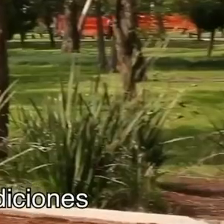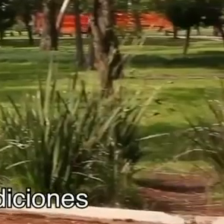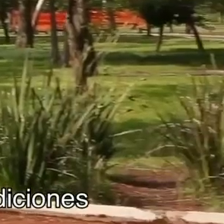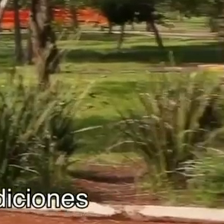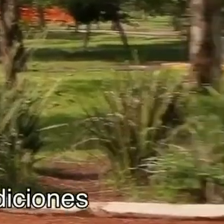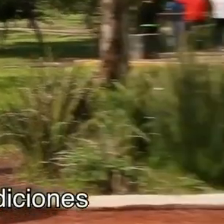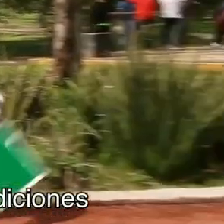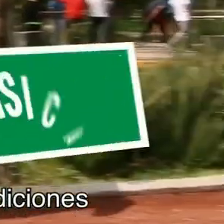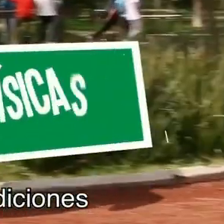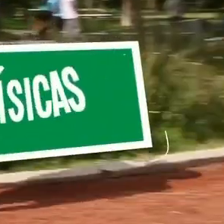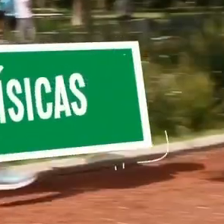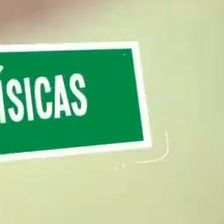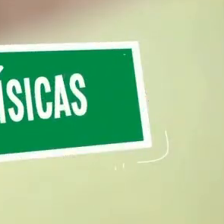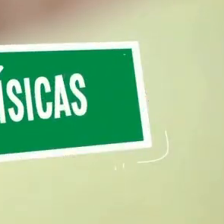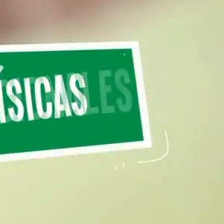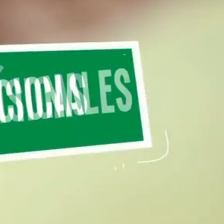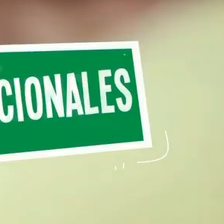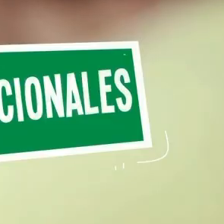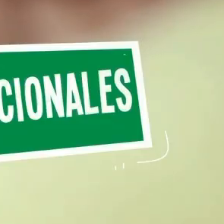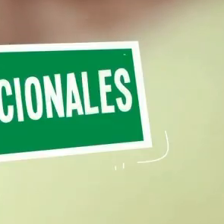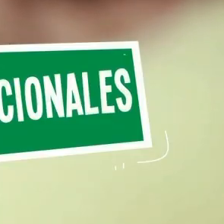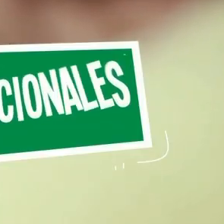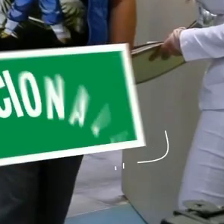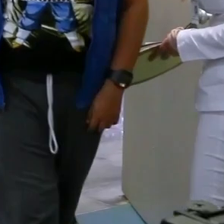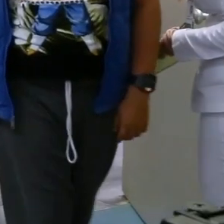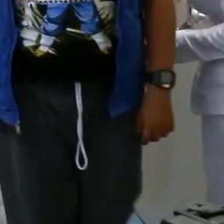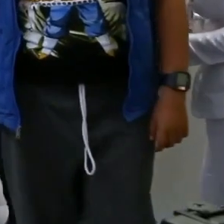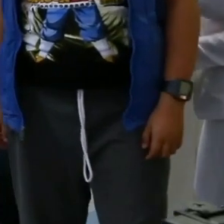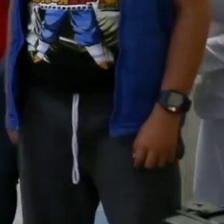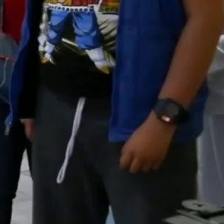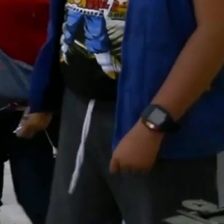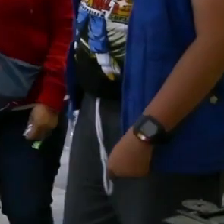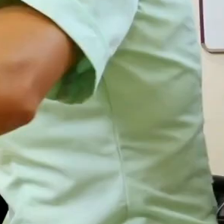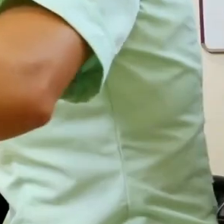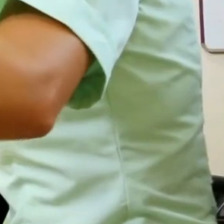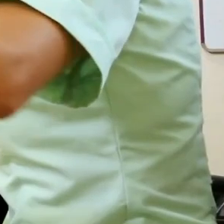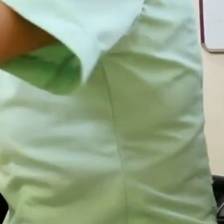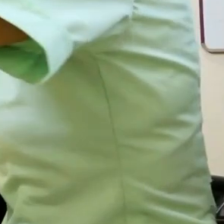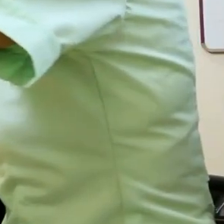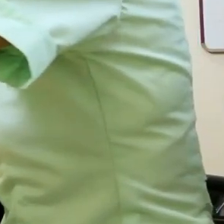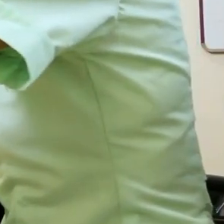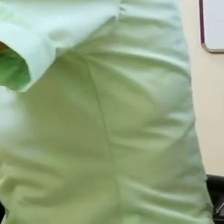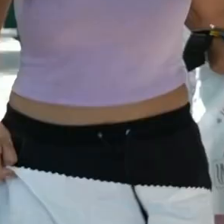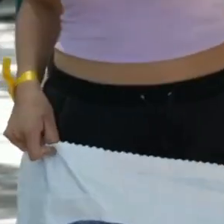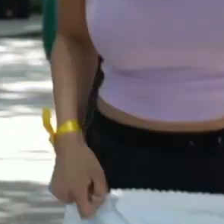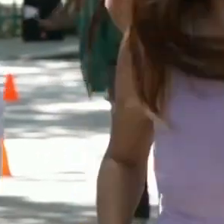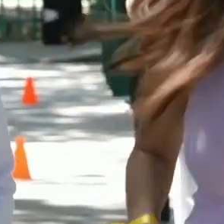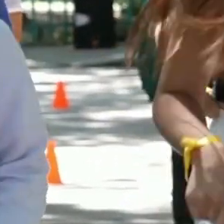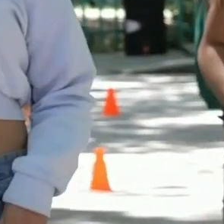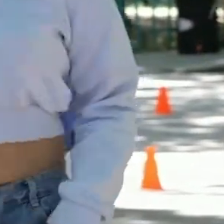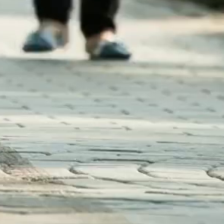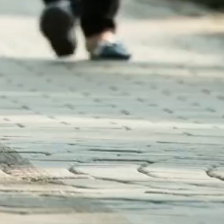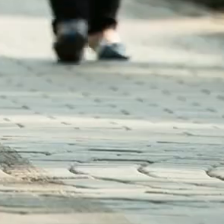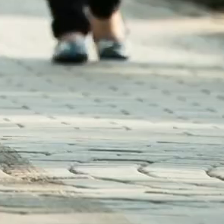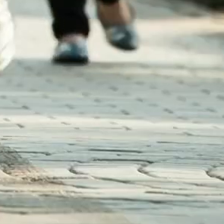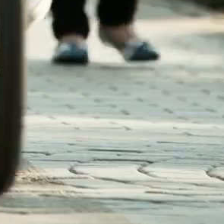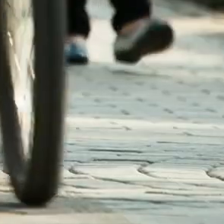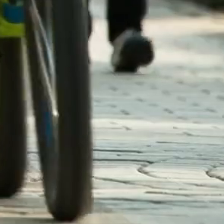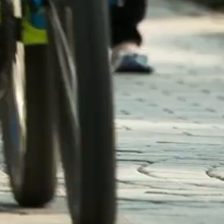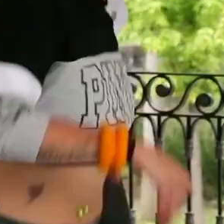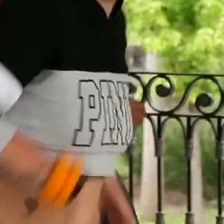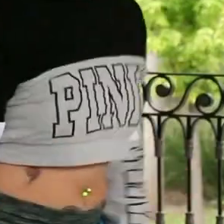potencial en las mejores condiciones físicas y emocionales. Por supuesto que es posible. Se puede lograr con acciones sencillas